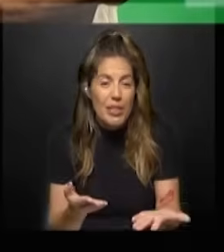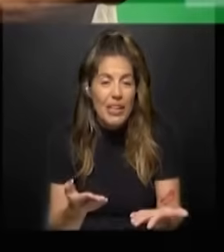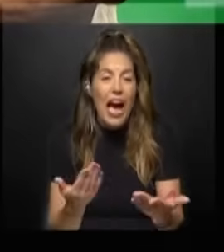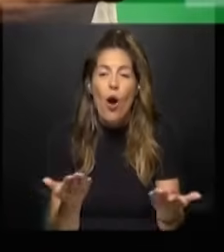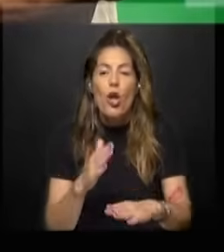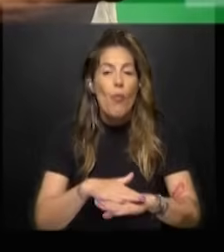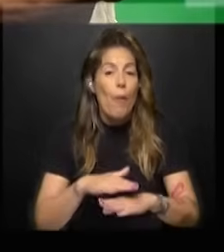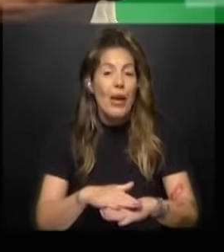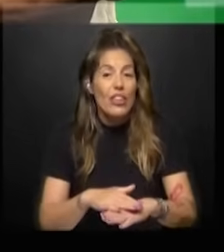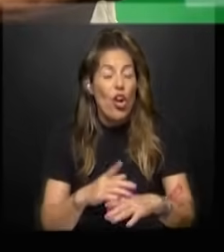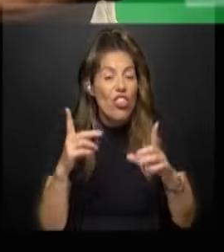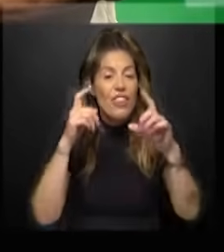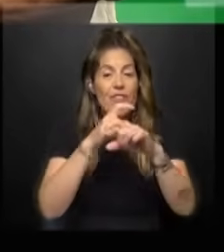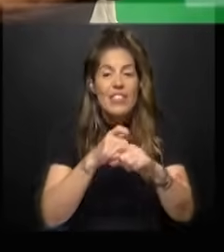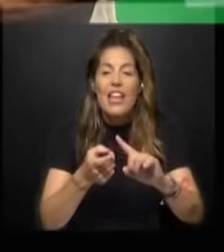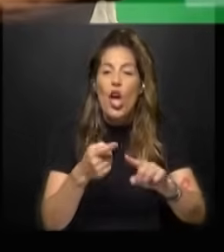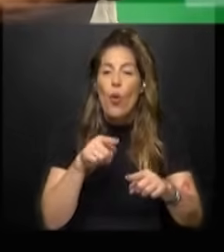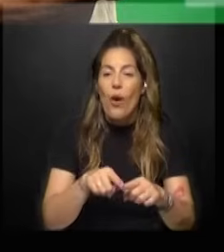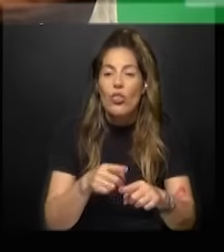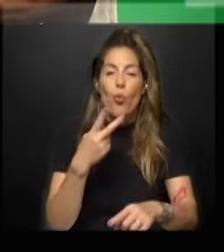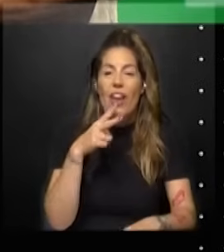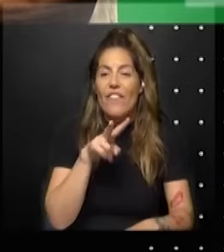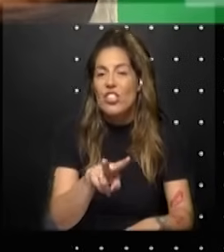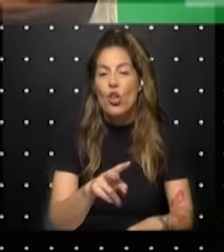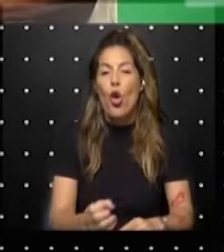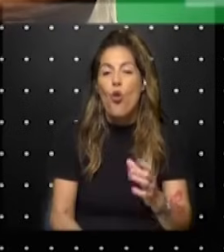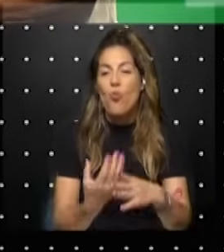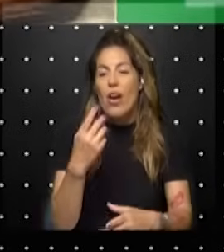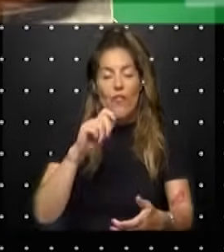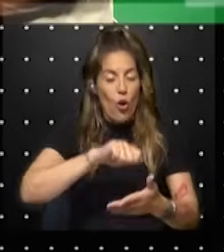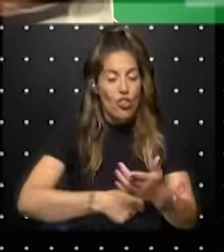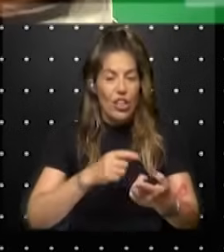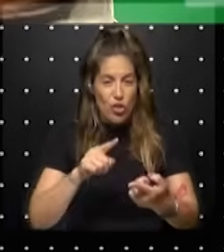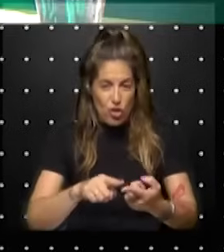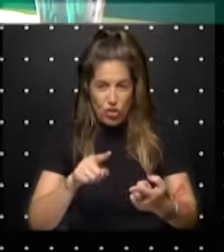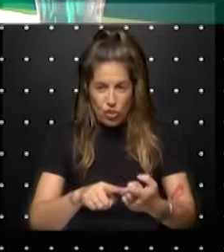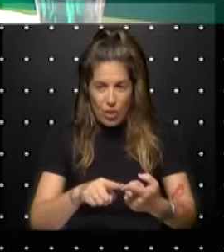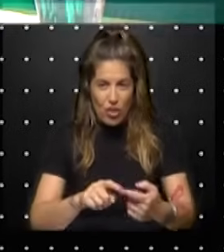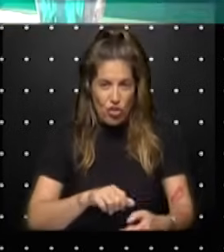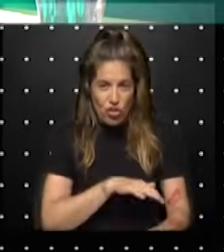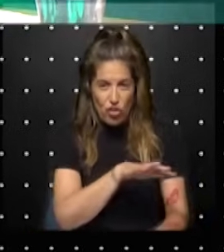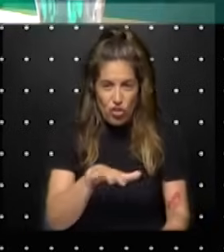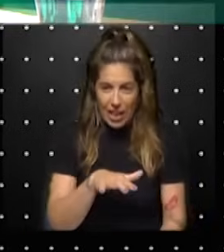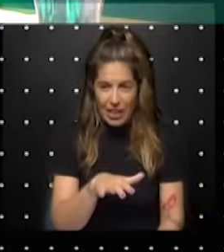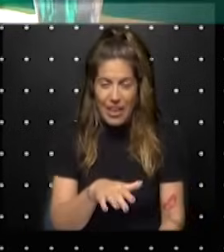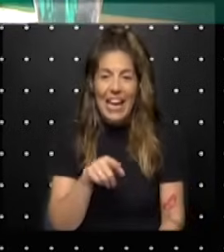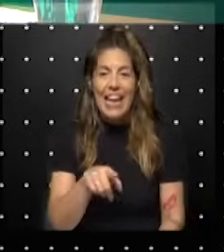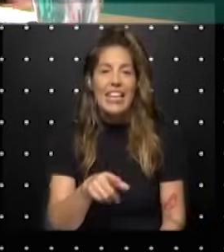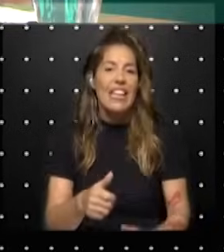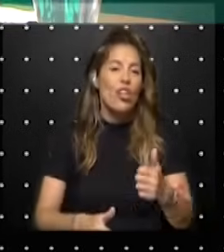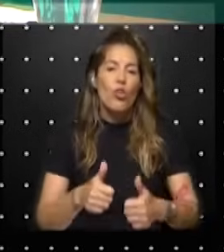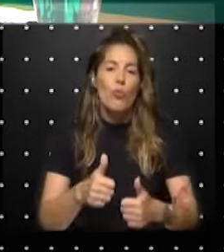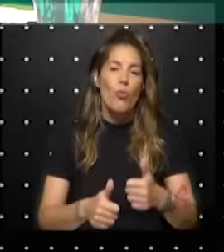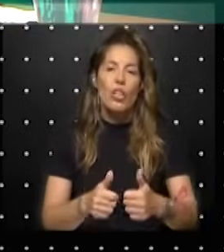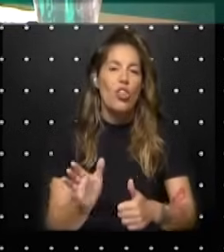momento crítico en cuanto a una visión de un nuevo contrato social. Ahora, Leo, en estos modelos en disputa, todos buscan el poder uno